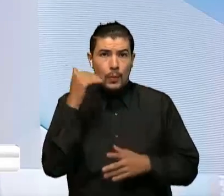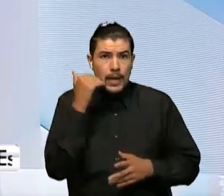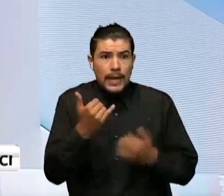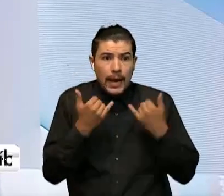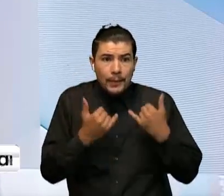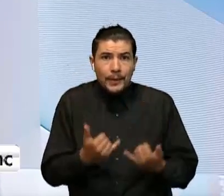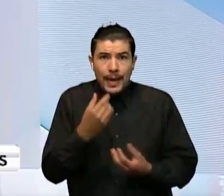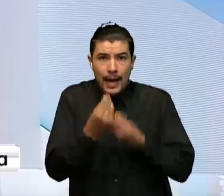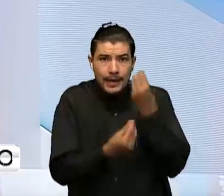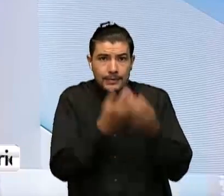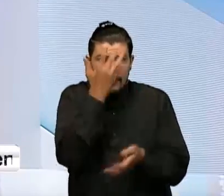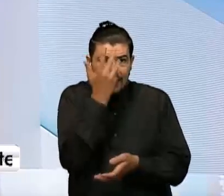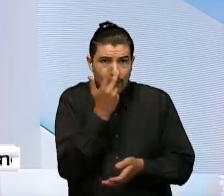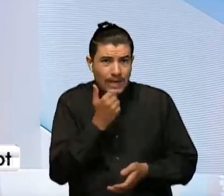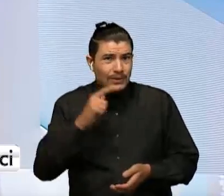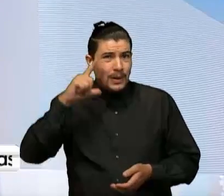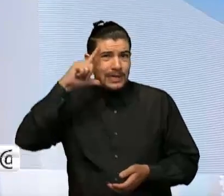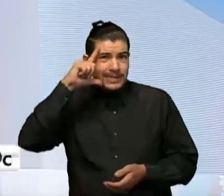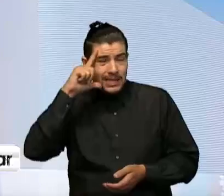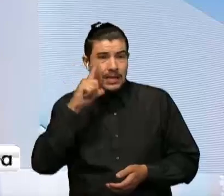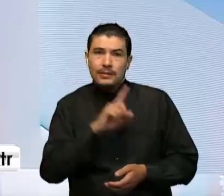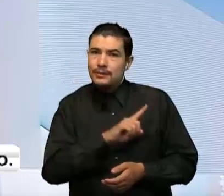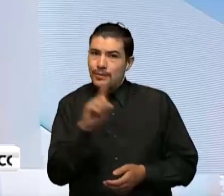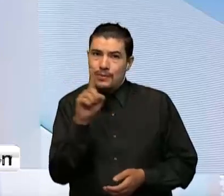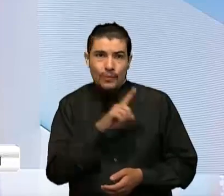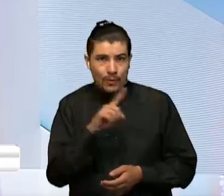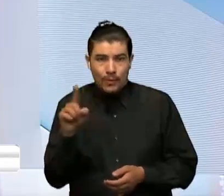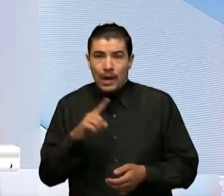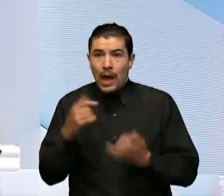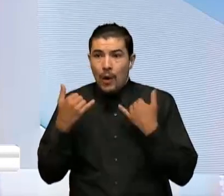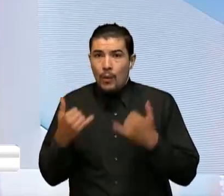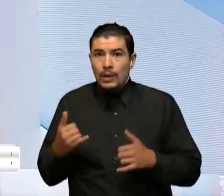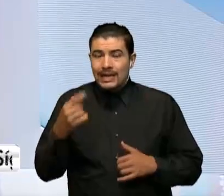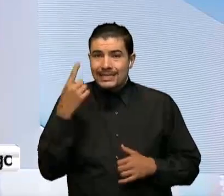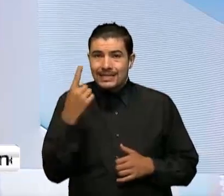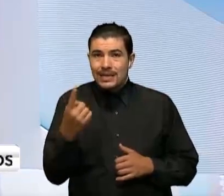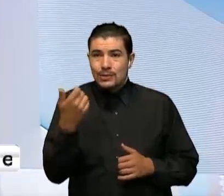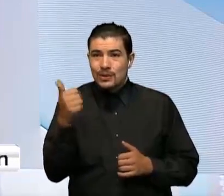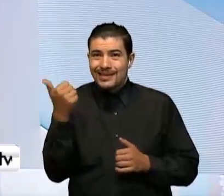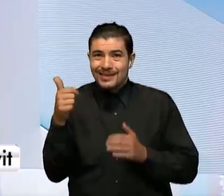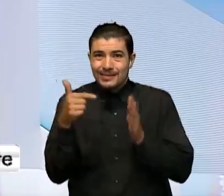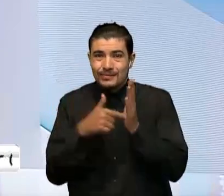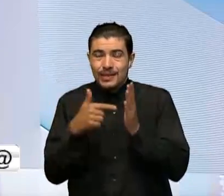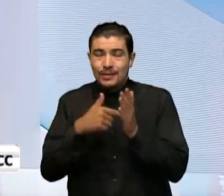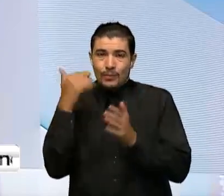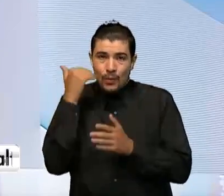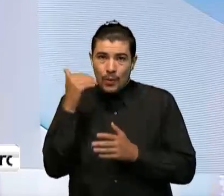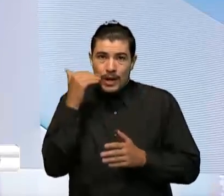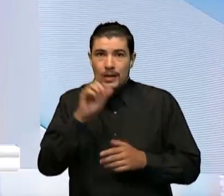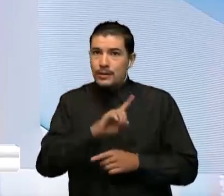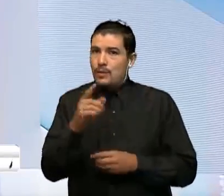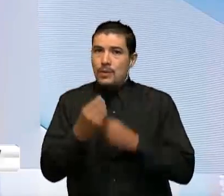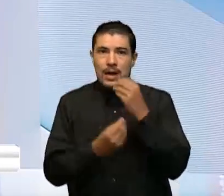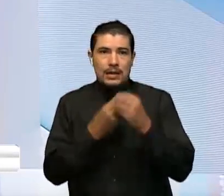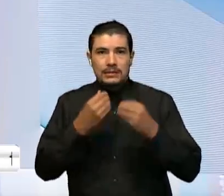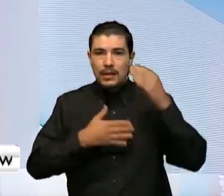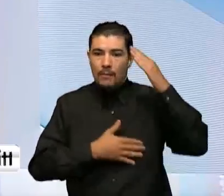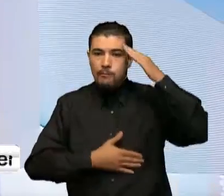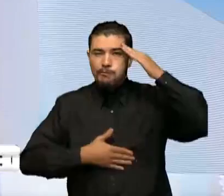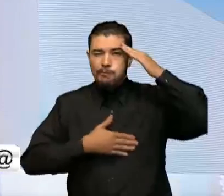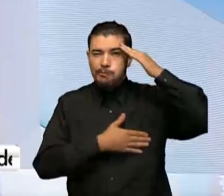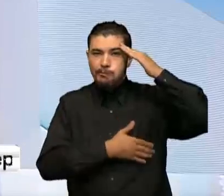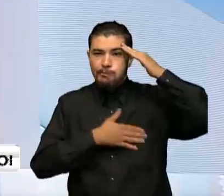realizan citología y más de 110 mil usuarias no practican mamografía en las diferentes regiones del país pero cómo está la